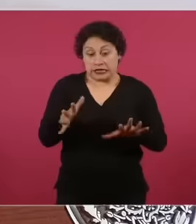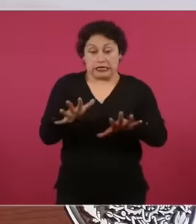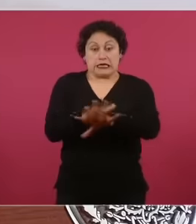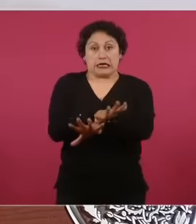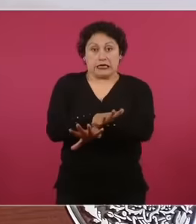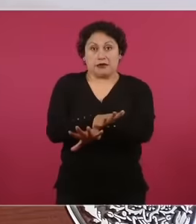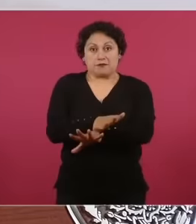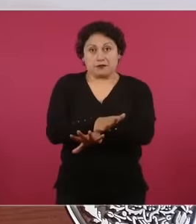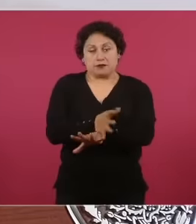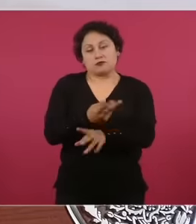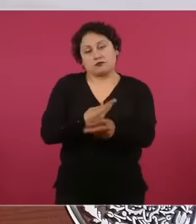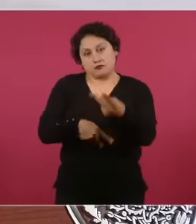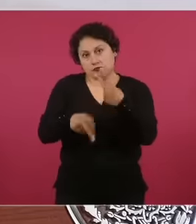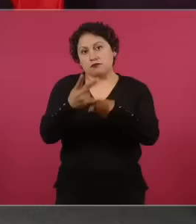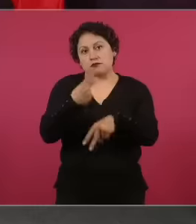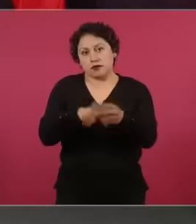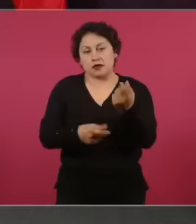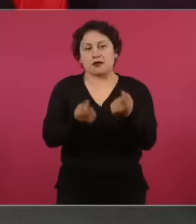inconformidad,